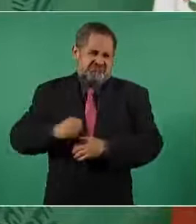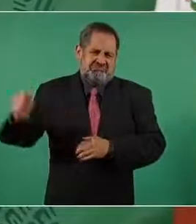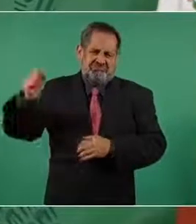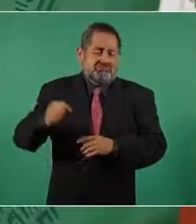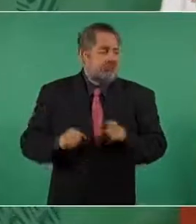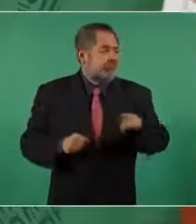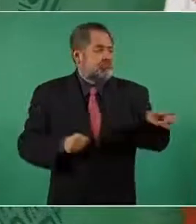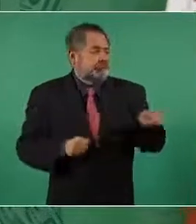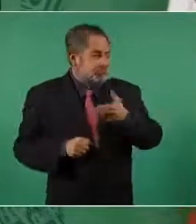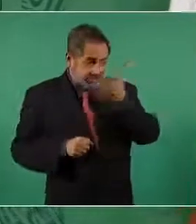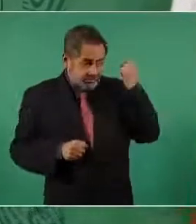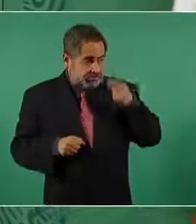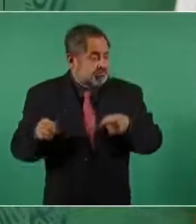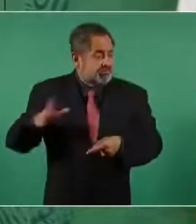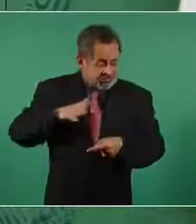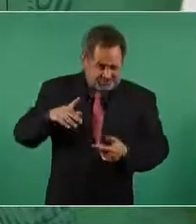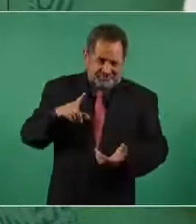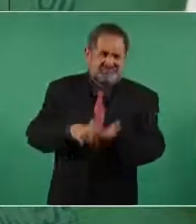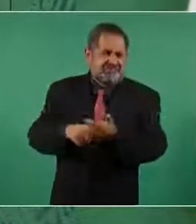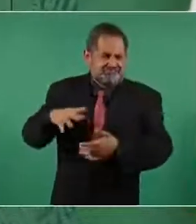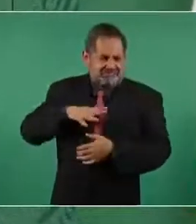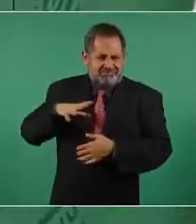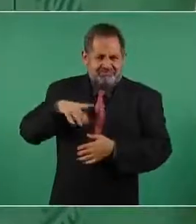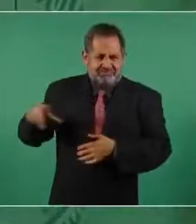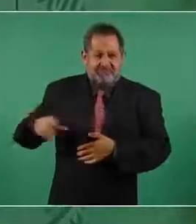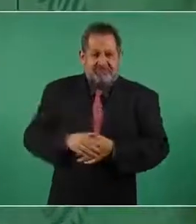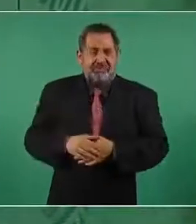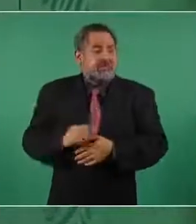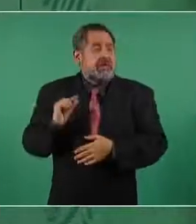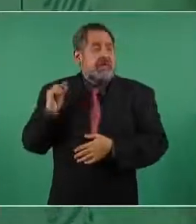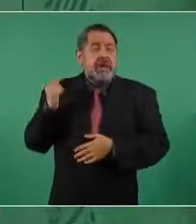y lo desconocían. Es hasta ahora